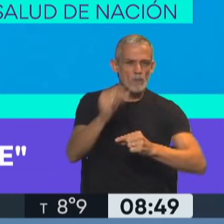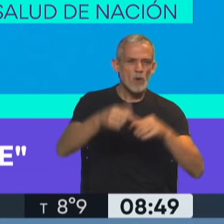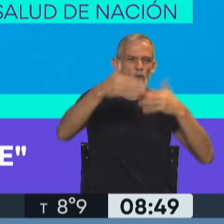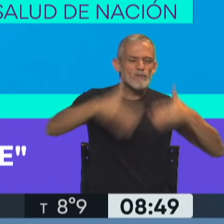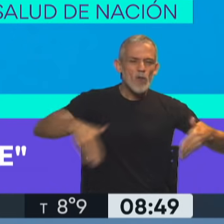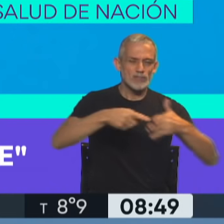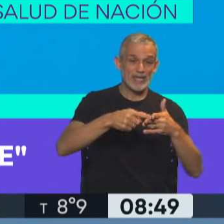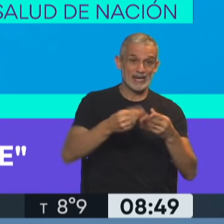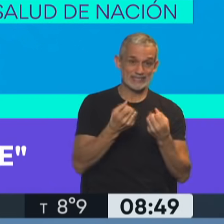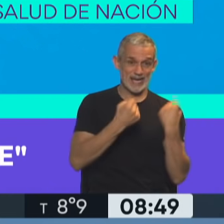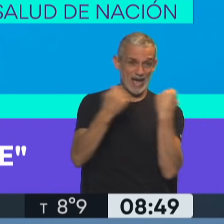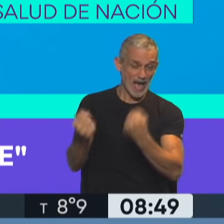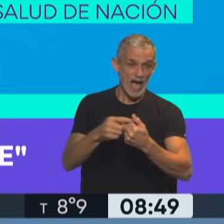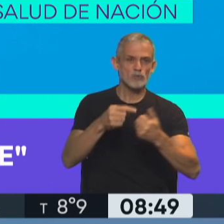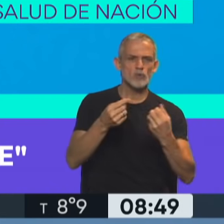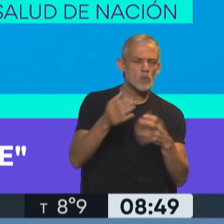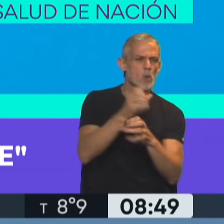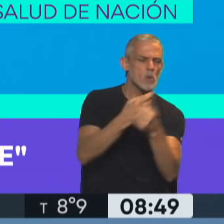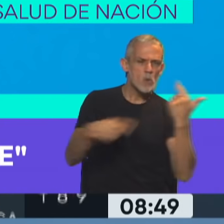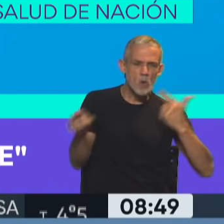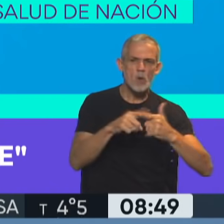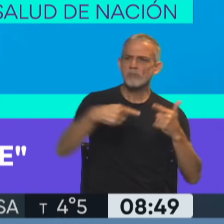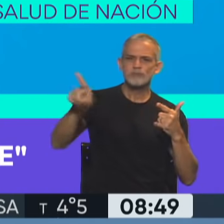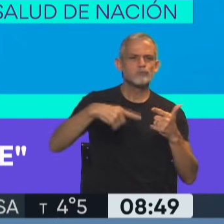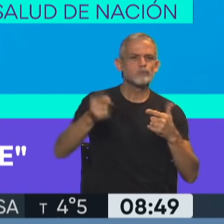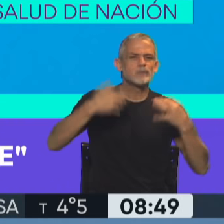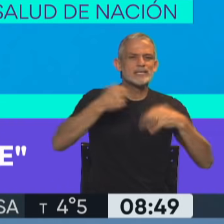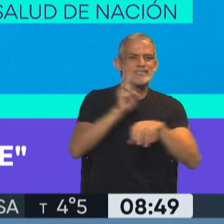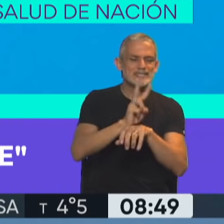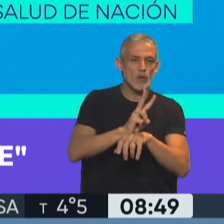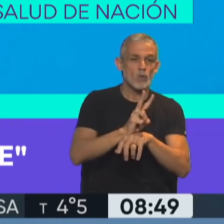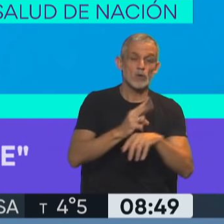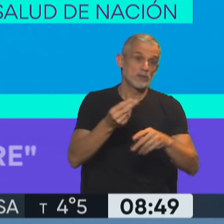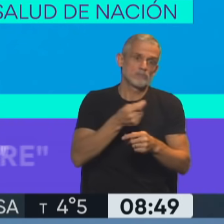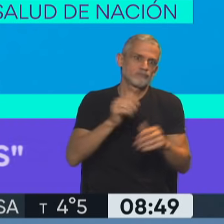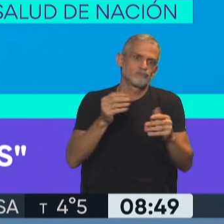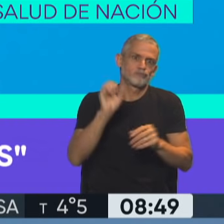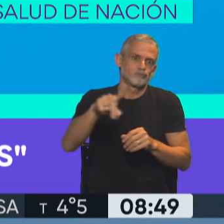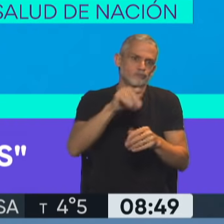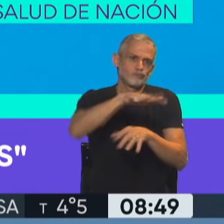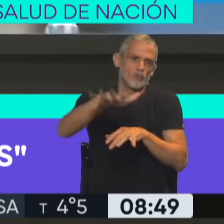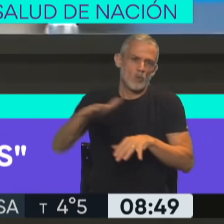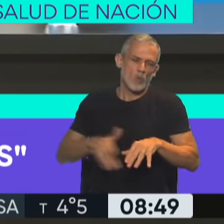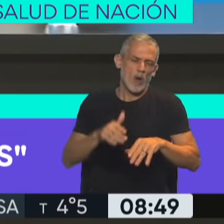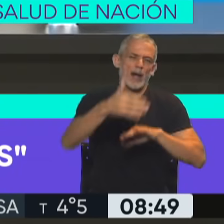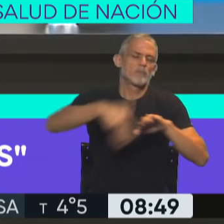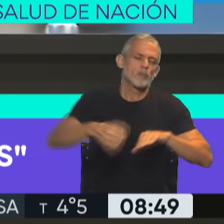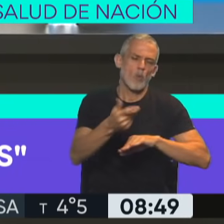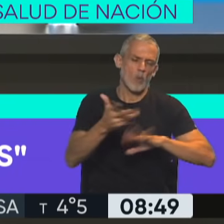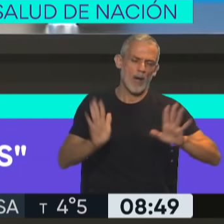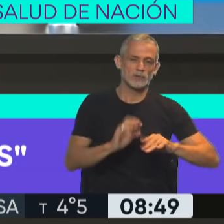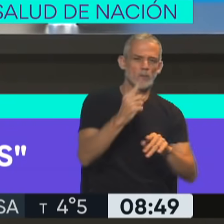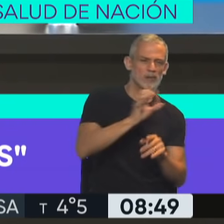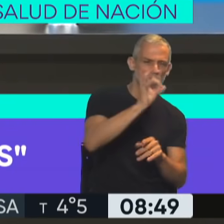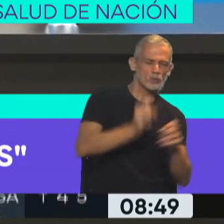fronteras terrestres con corredores seguros aprobados por la autoridad sanitaria y el cupo definido por cada jurisdicción. Entre el 1 de octubre y